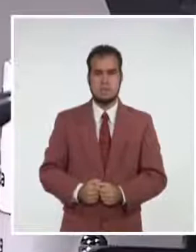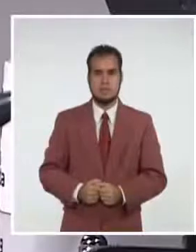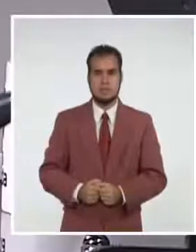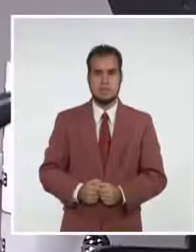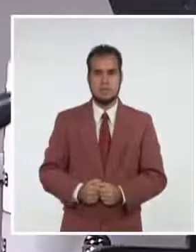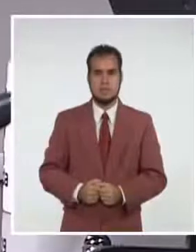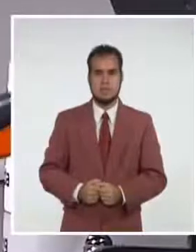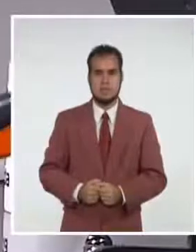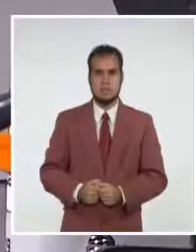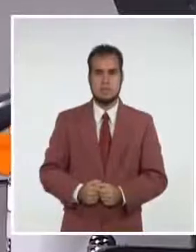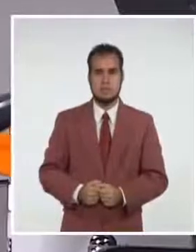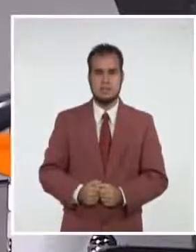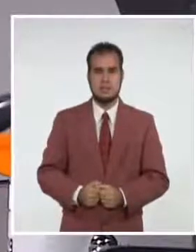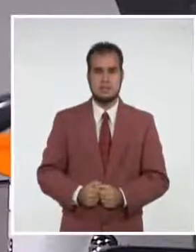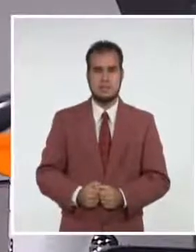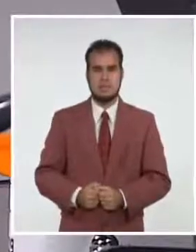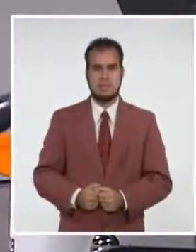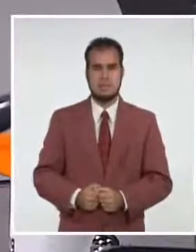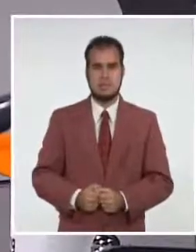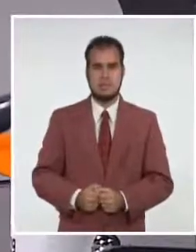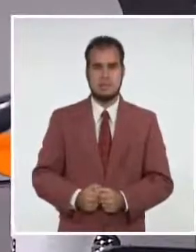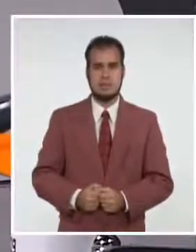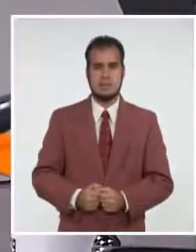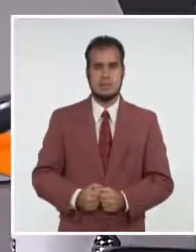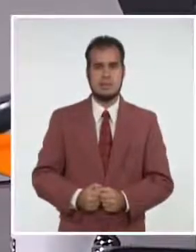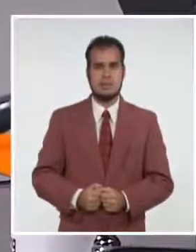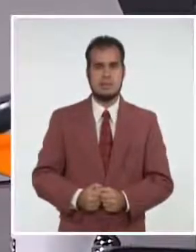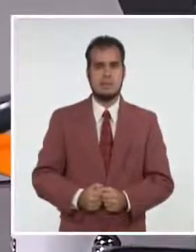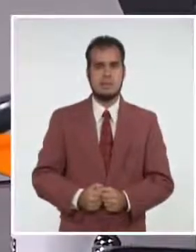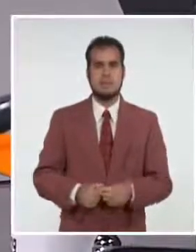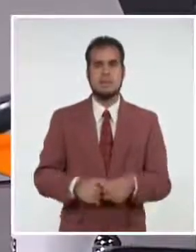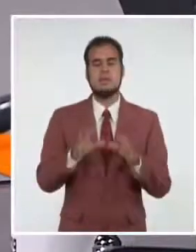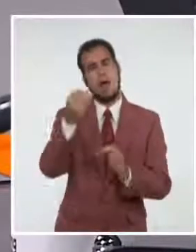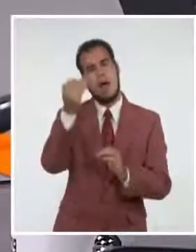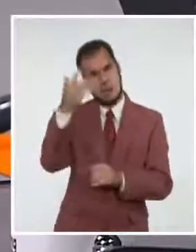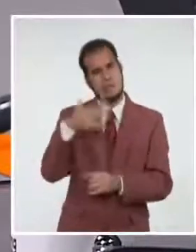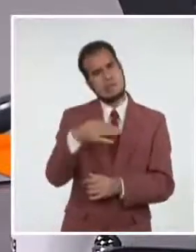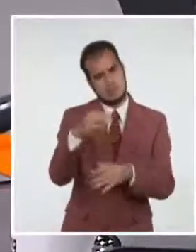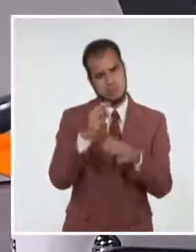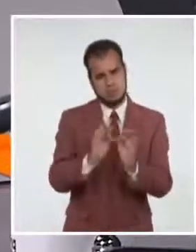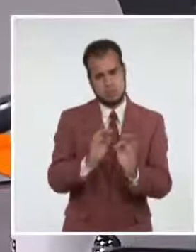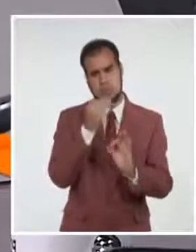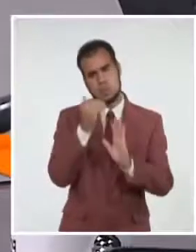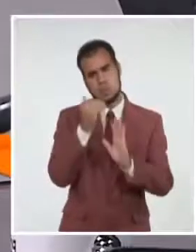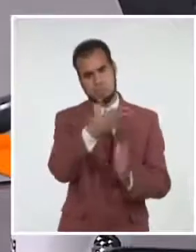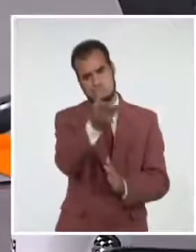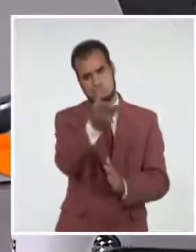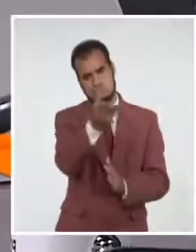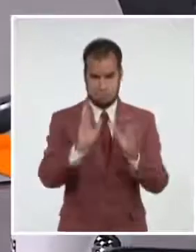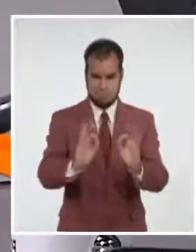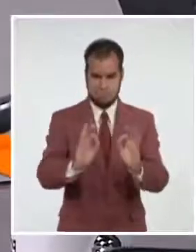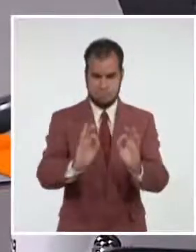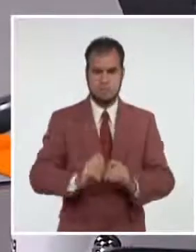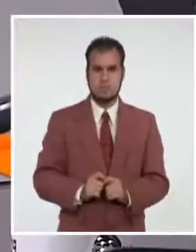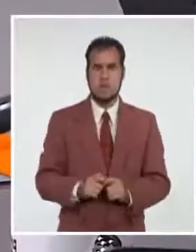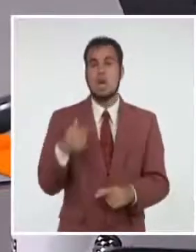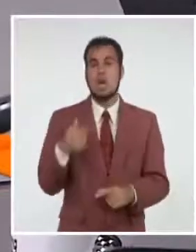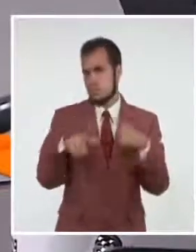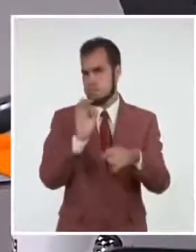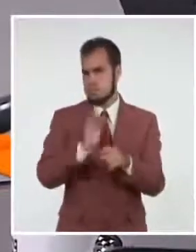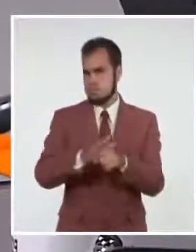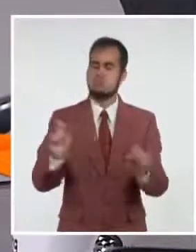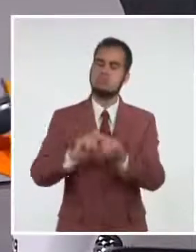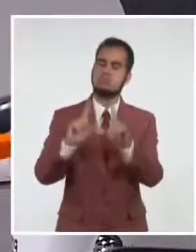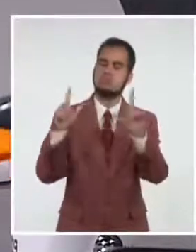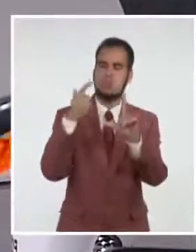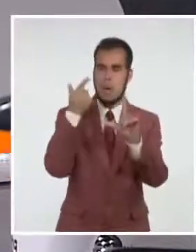compañeros. Bueno, otra vez aquí, gracias por la invitación. Yo quería, si me lo permite, comenzar con una lámina porque tiene mucho que ver